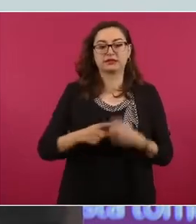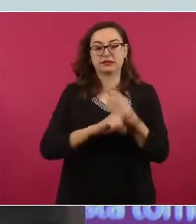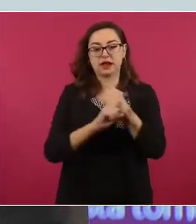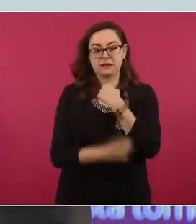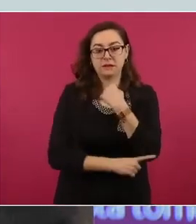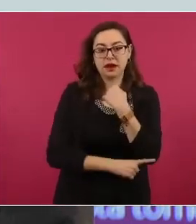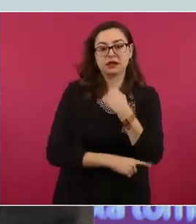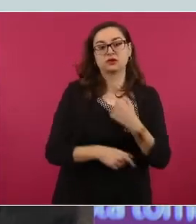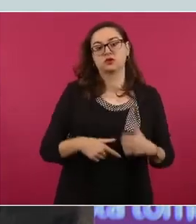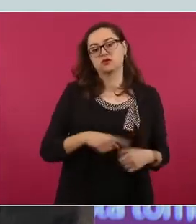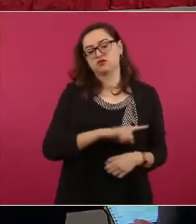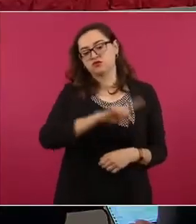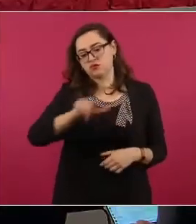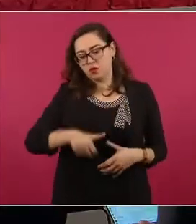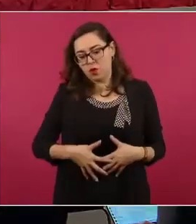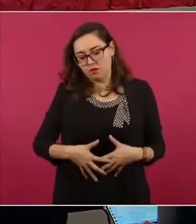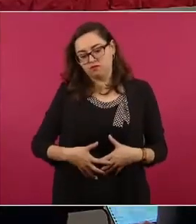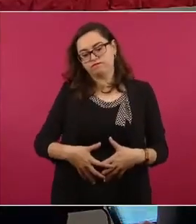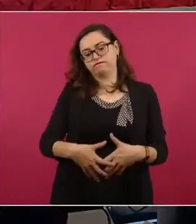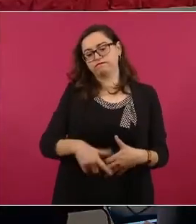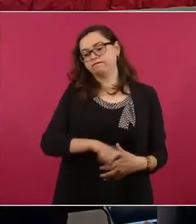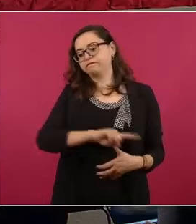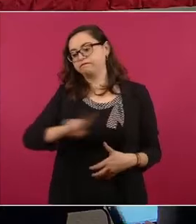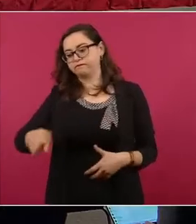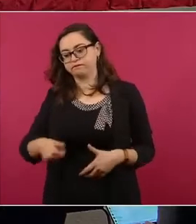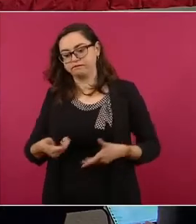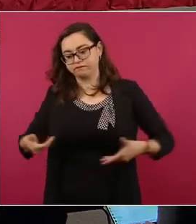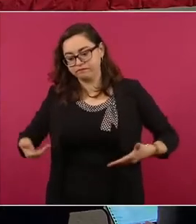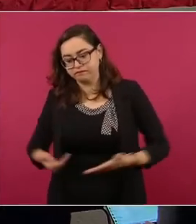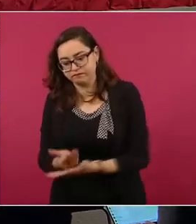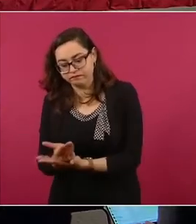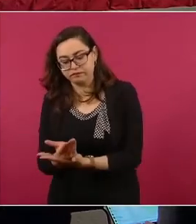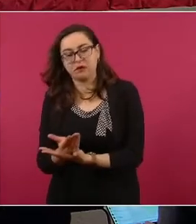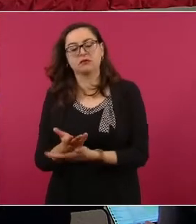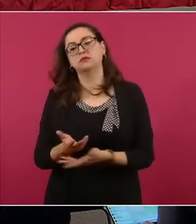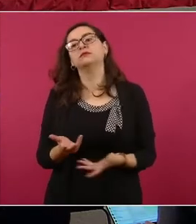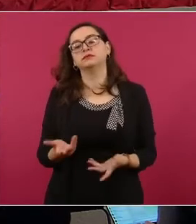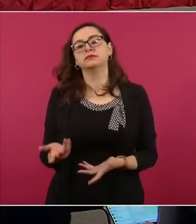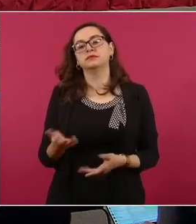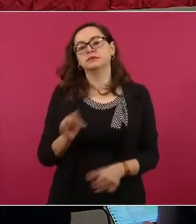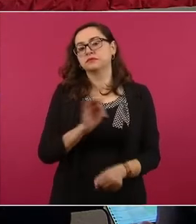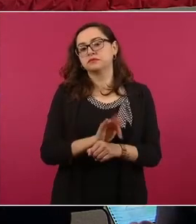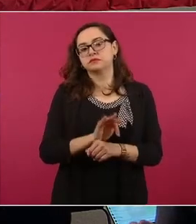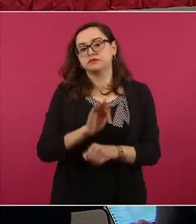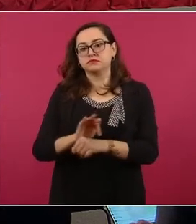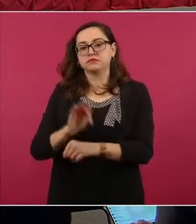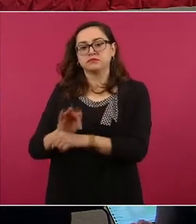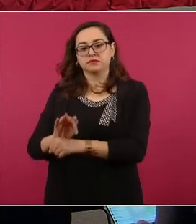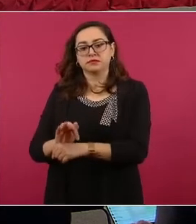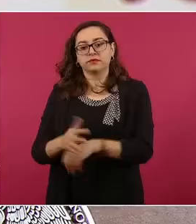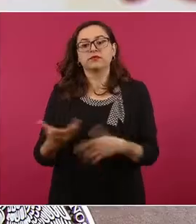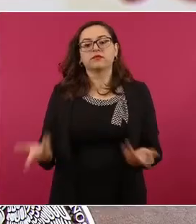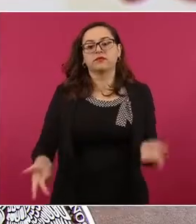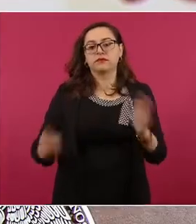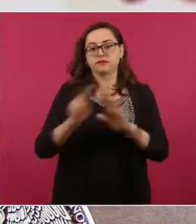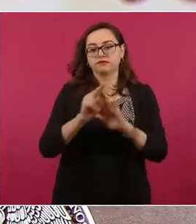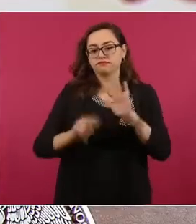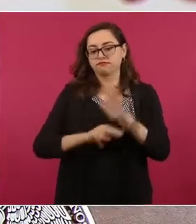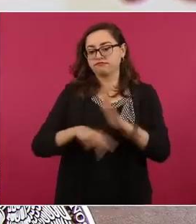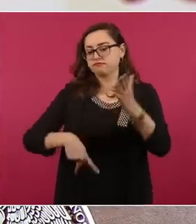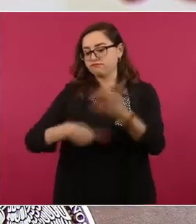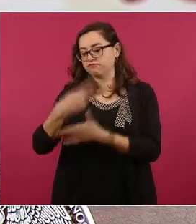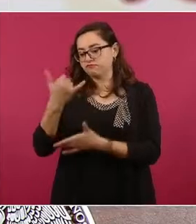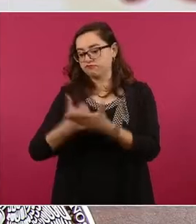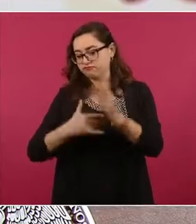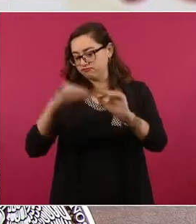posterior al embarazo en los primeros días. Termino comentando de manera específica, tenemos este proyecto de norma, aún es